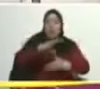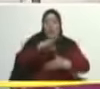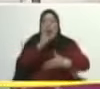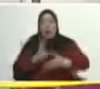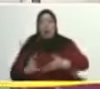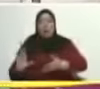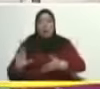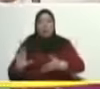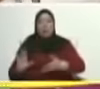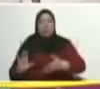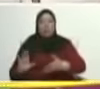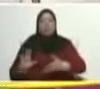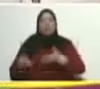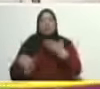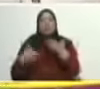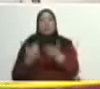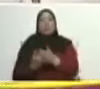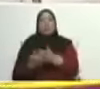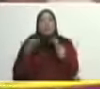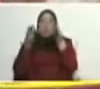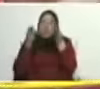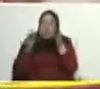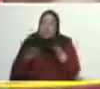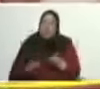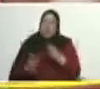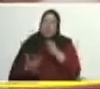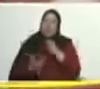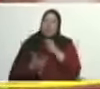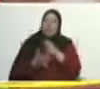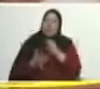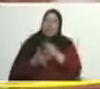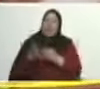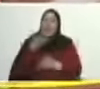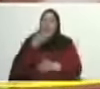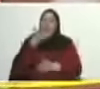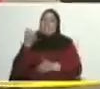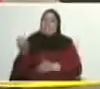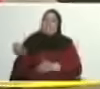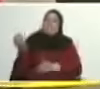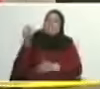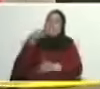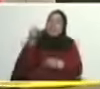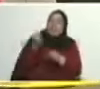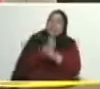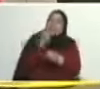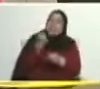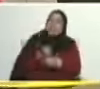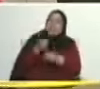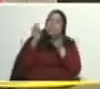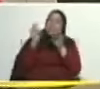fue ayer. Tengan la seguridad. Y ahora será mucho más con